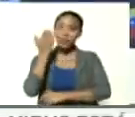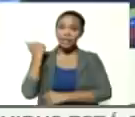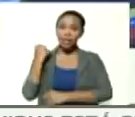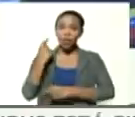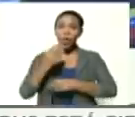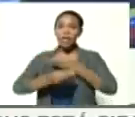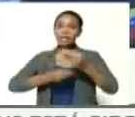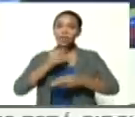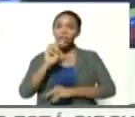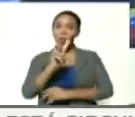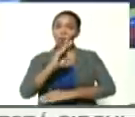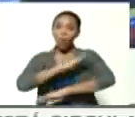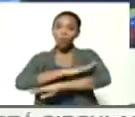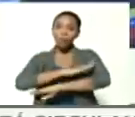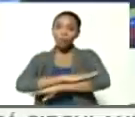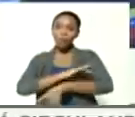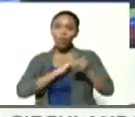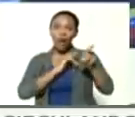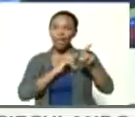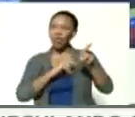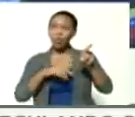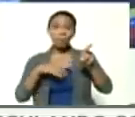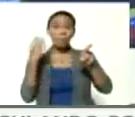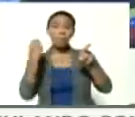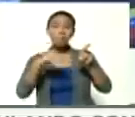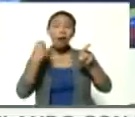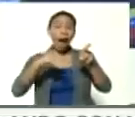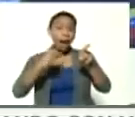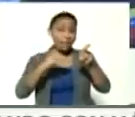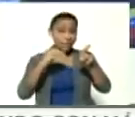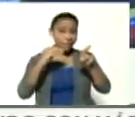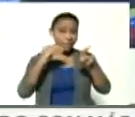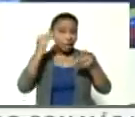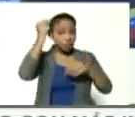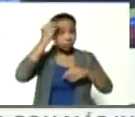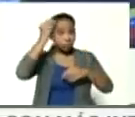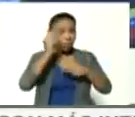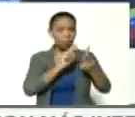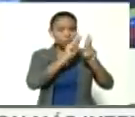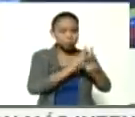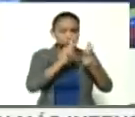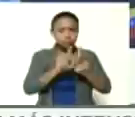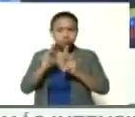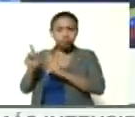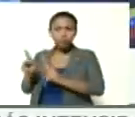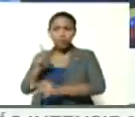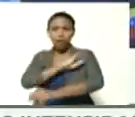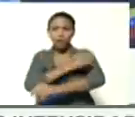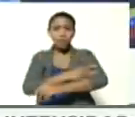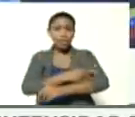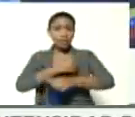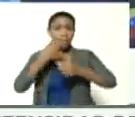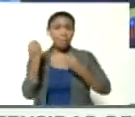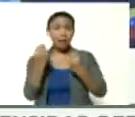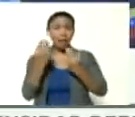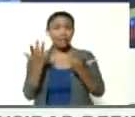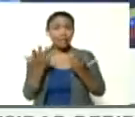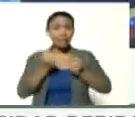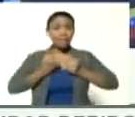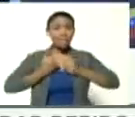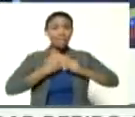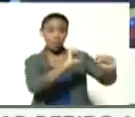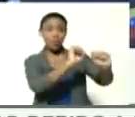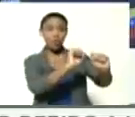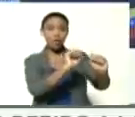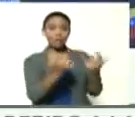acciones, pero esta fue mucho más planificada, orgánica, de nuestra Fuerza Armada para defender